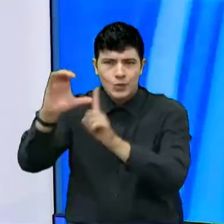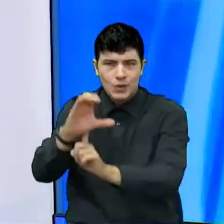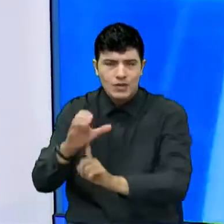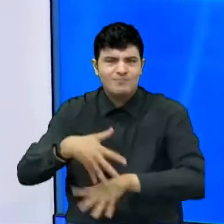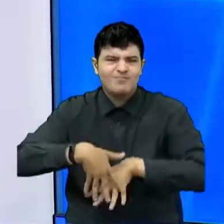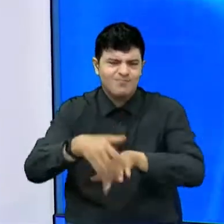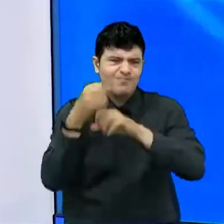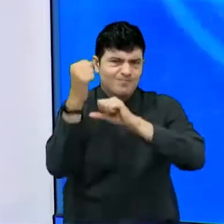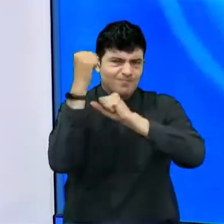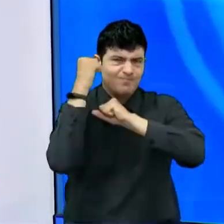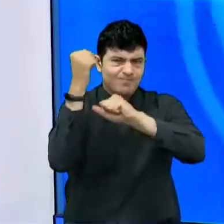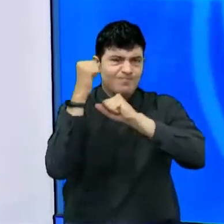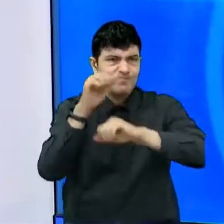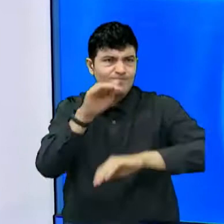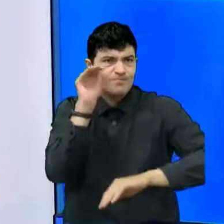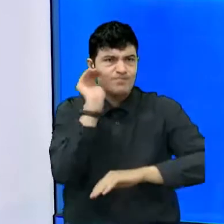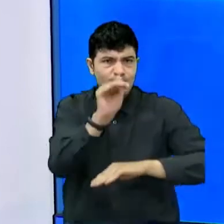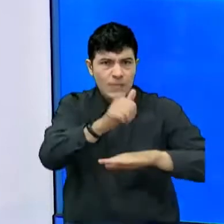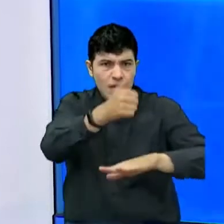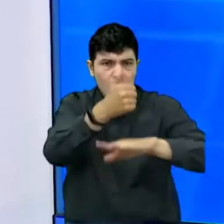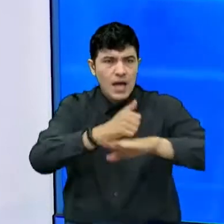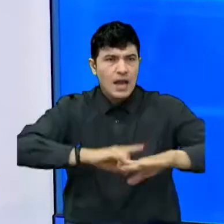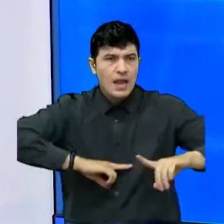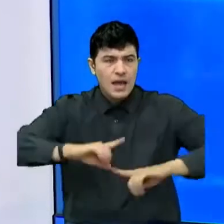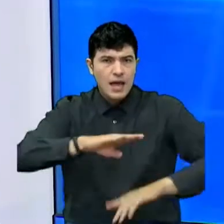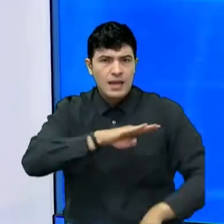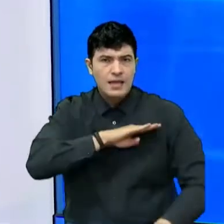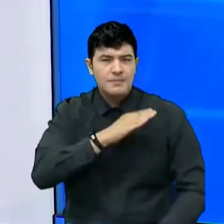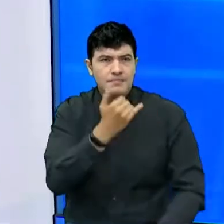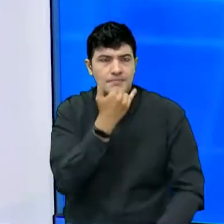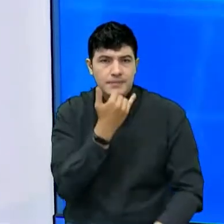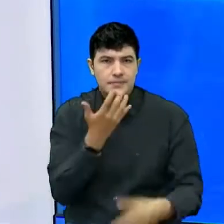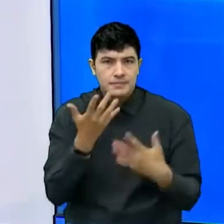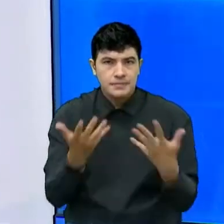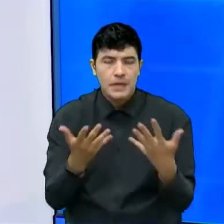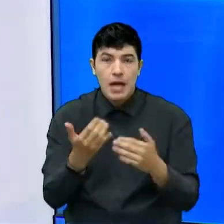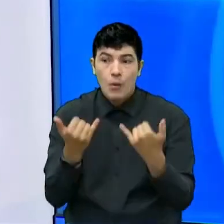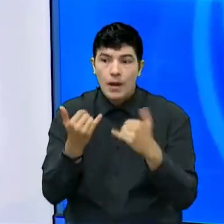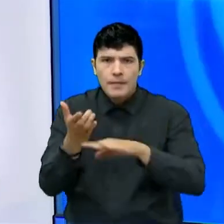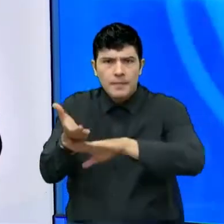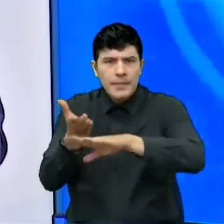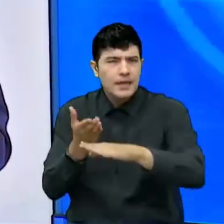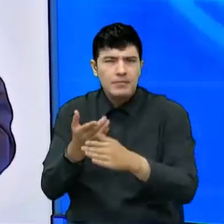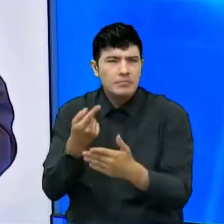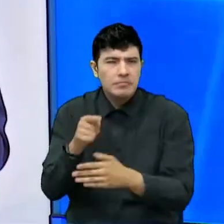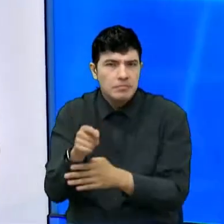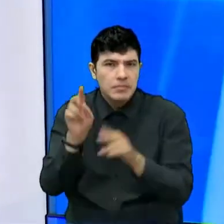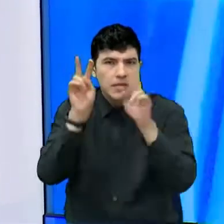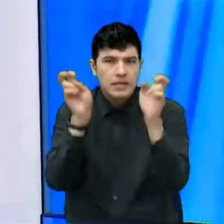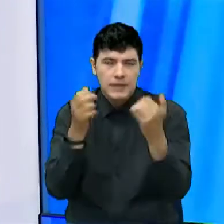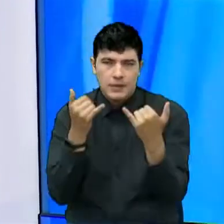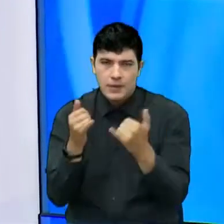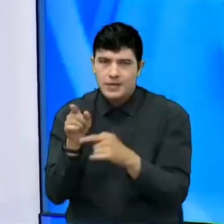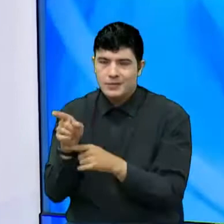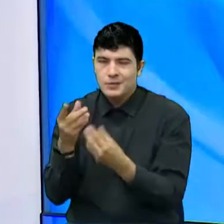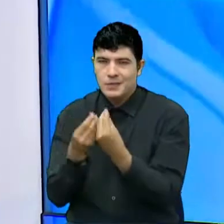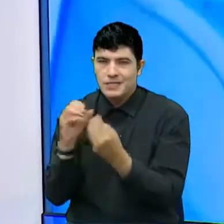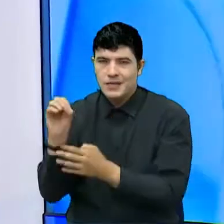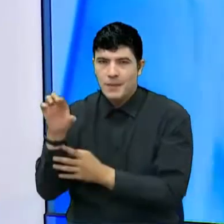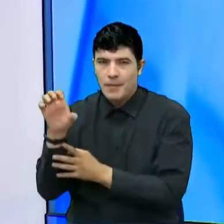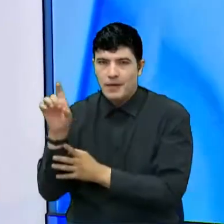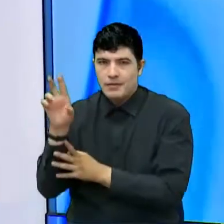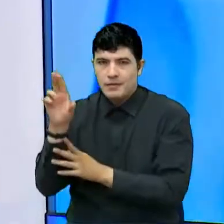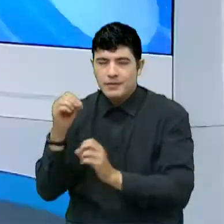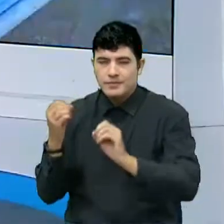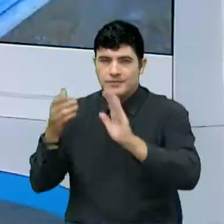hacerle un fuerte llamado a las autoridades locales que están pidiendo se lo preguntamos a nuestro corresponsal en esta zona nuestro compañero pedro manrique pedro